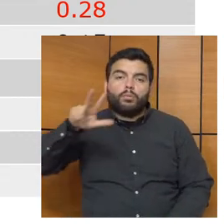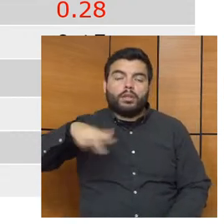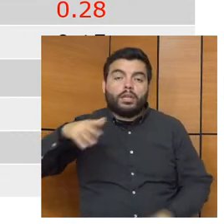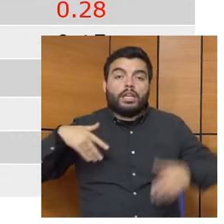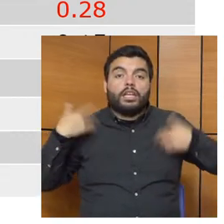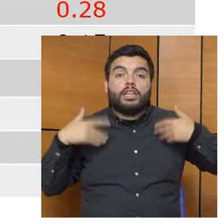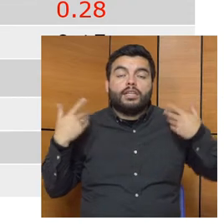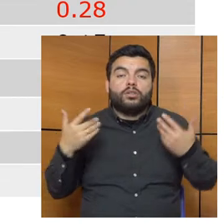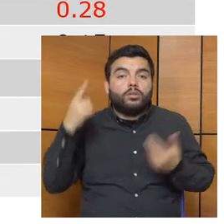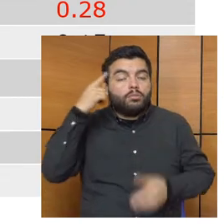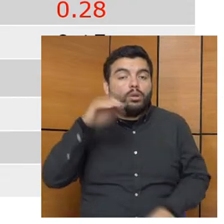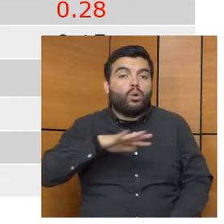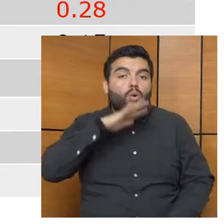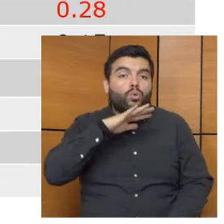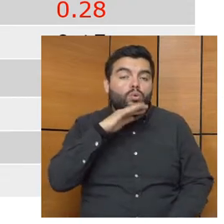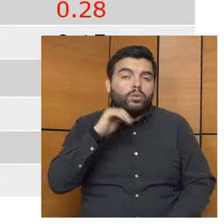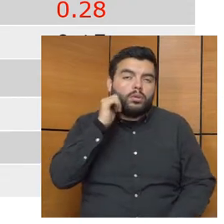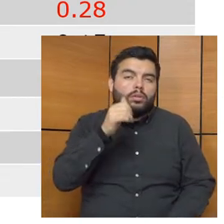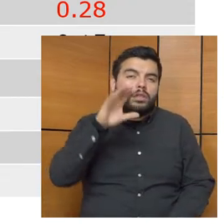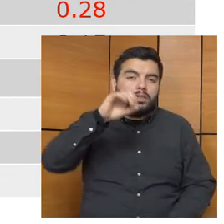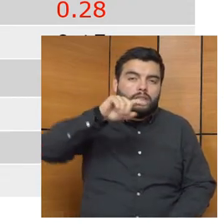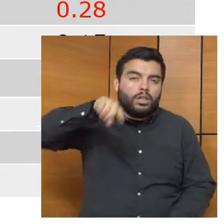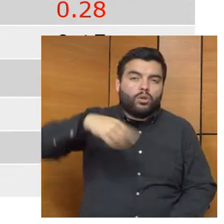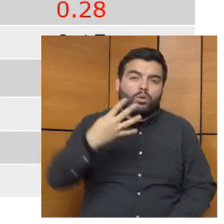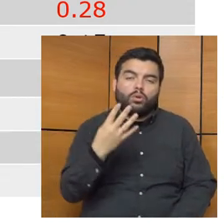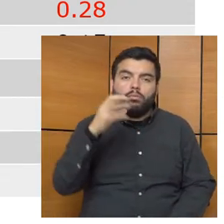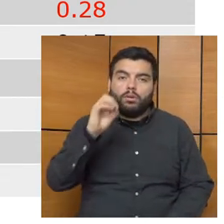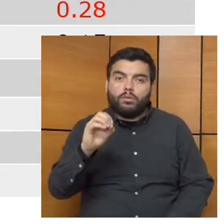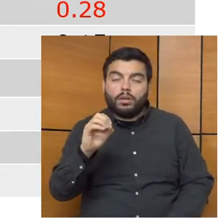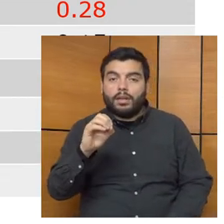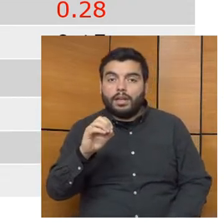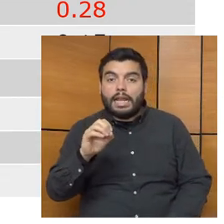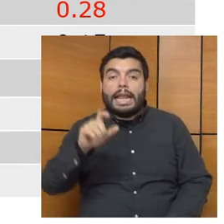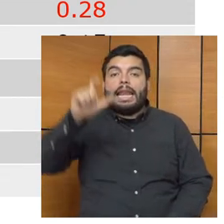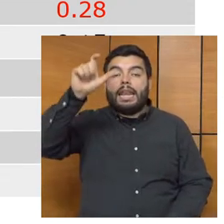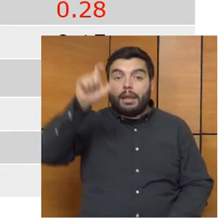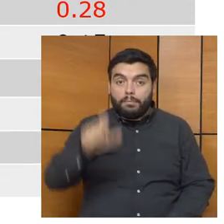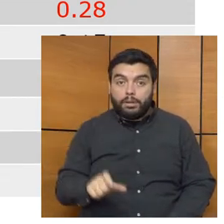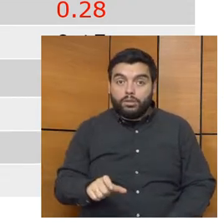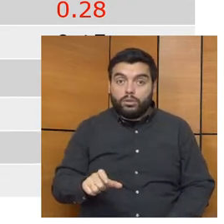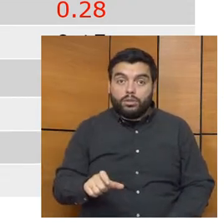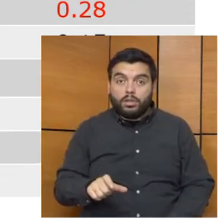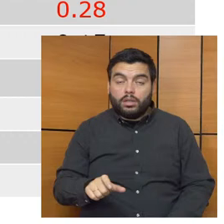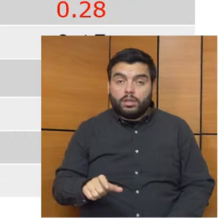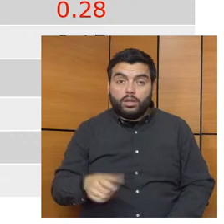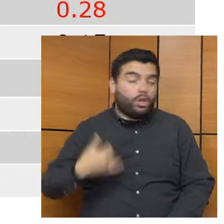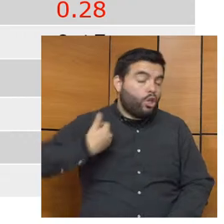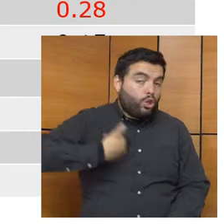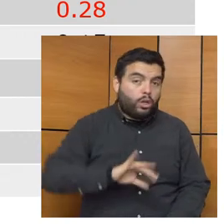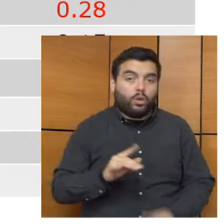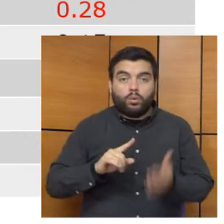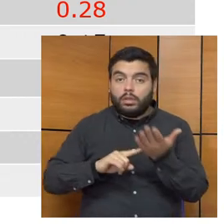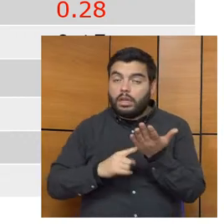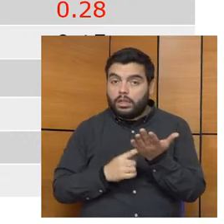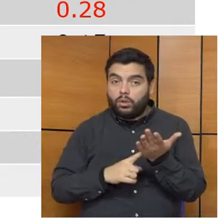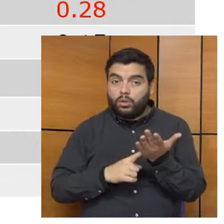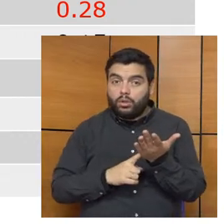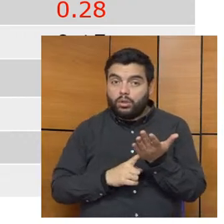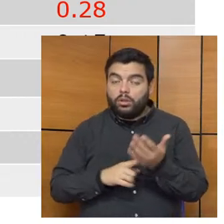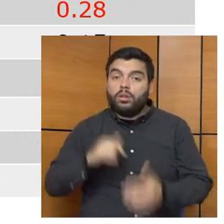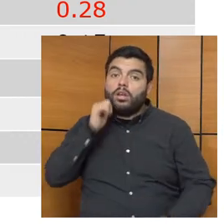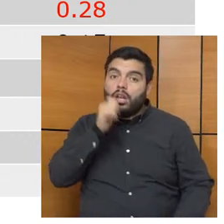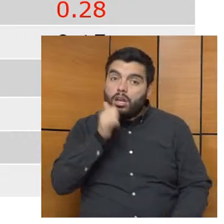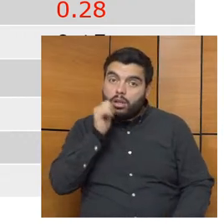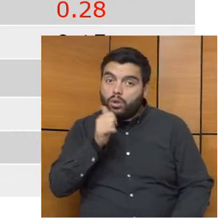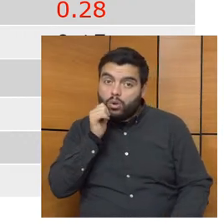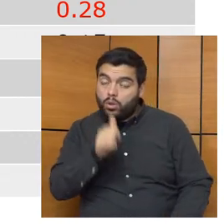hablamos del uso, el hábito es 0.40. Es más peso, o sea, la gente que es, digamos, apática a la tecnología, el hábito es muy